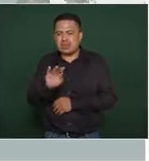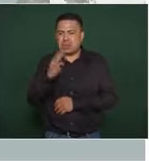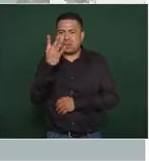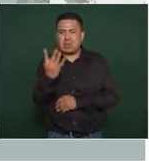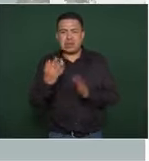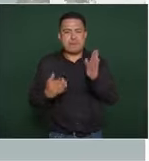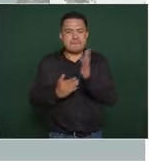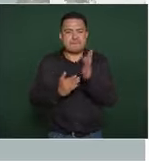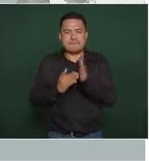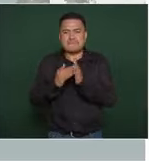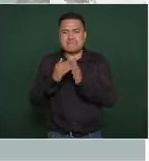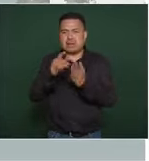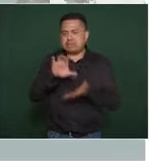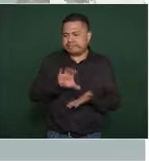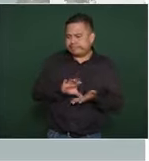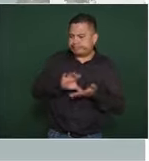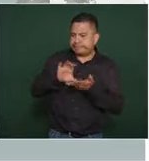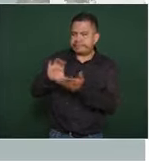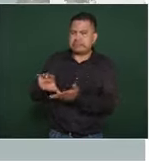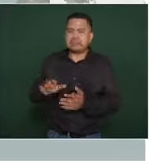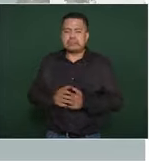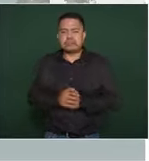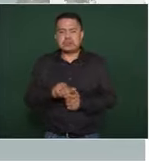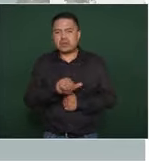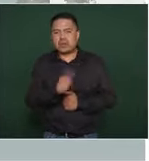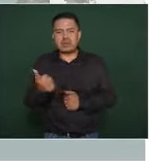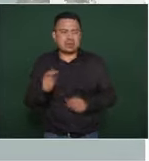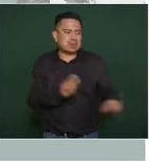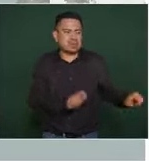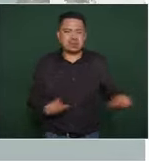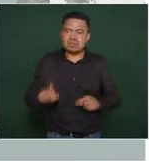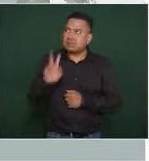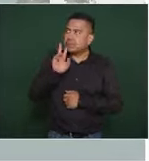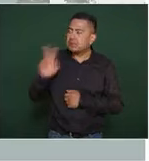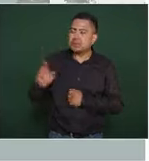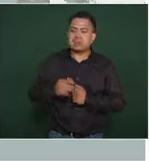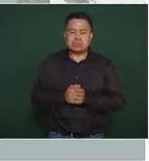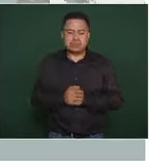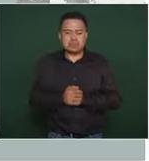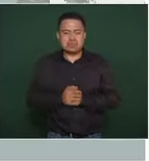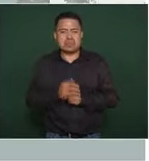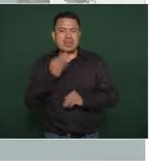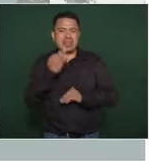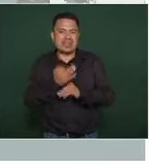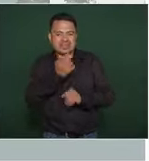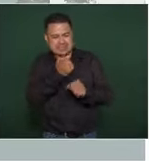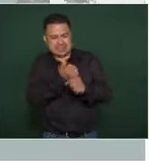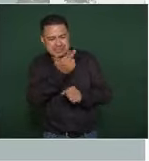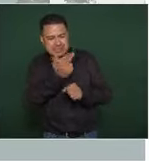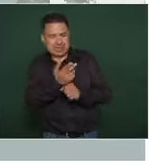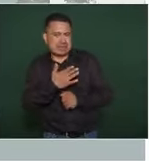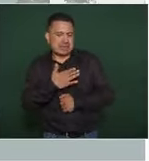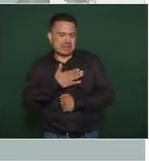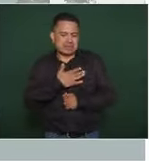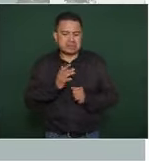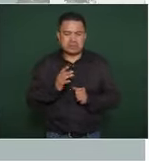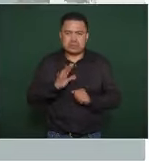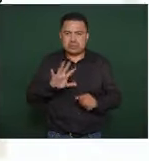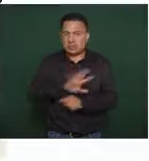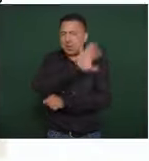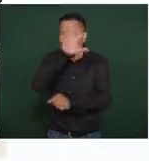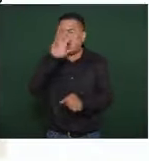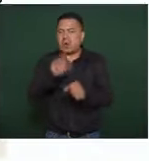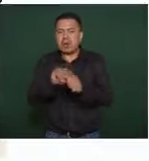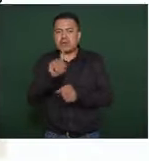8.594 millones de pesos. Siguiente lámina. En lo que corresponde por parte de la Secretaría, tenemos un total